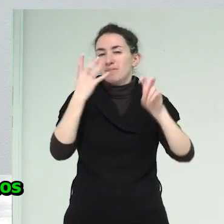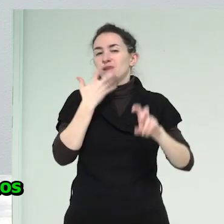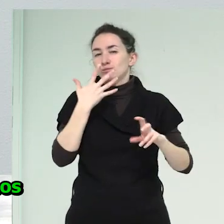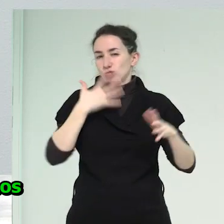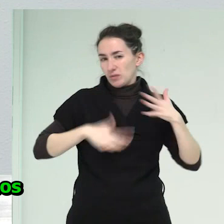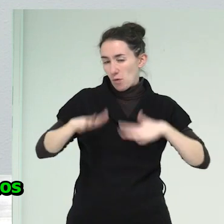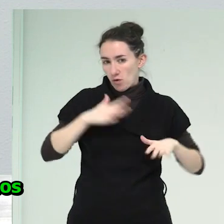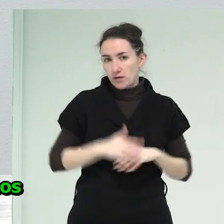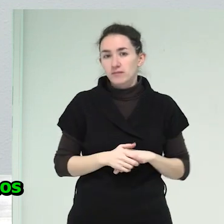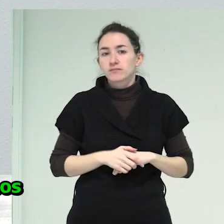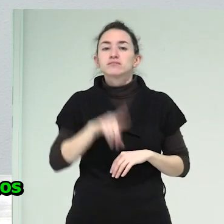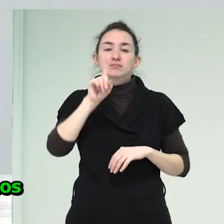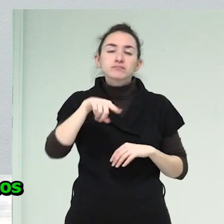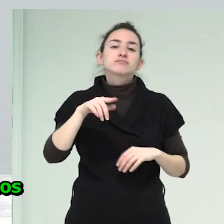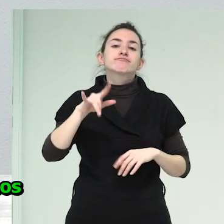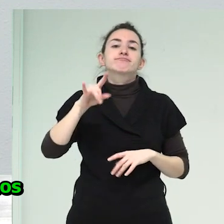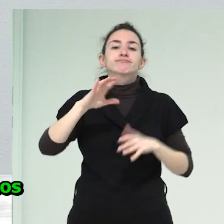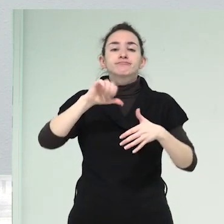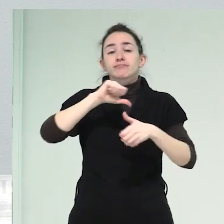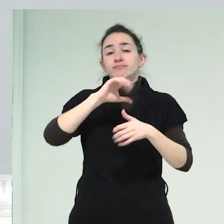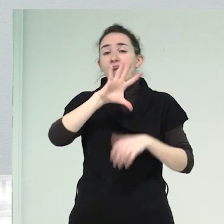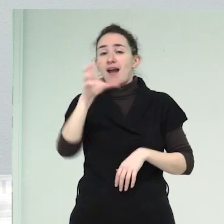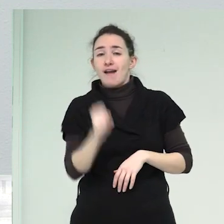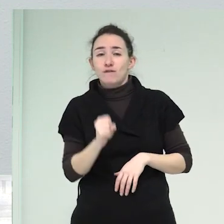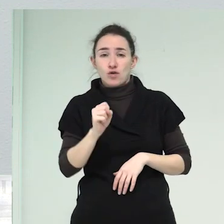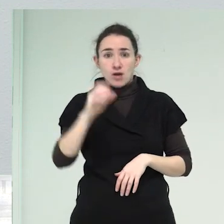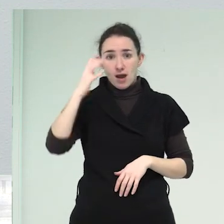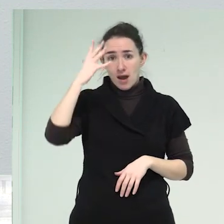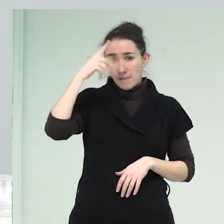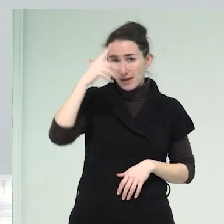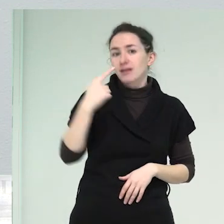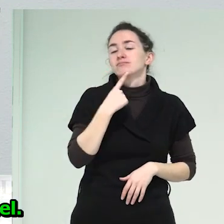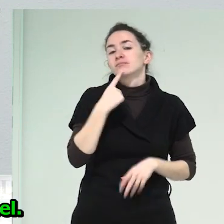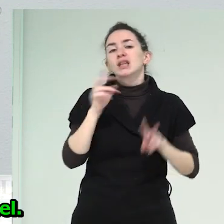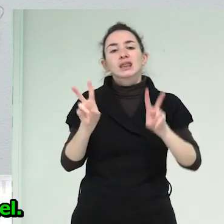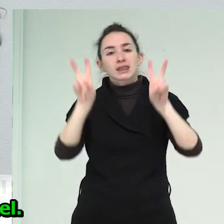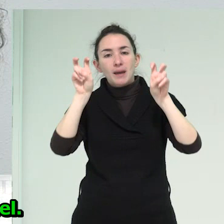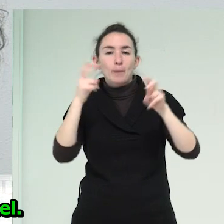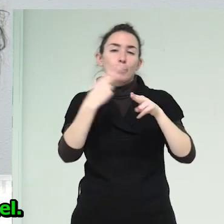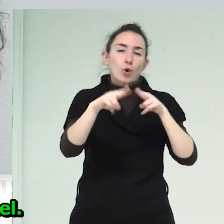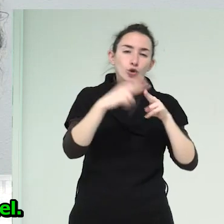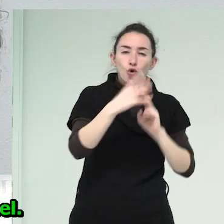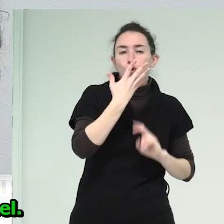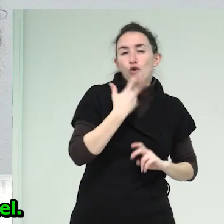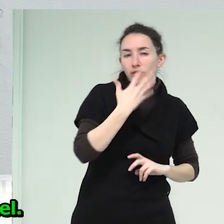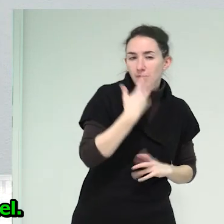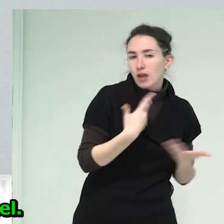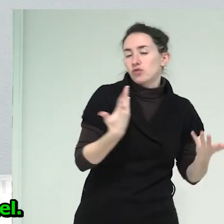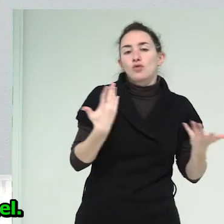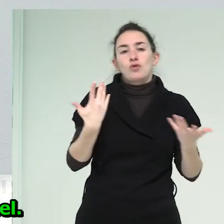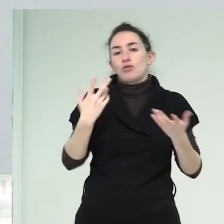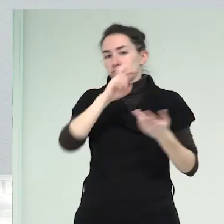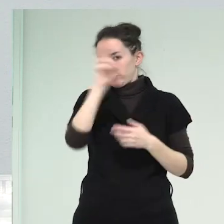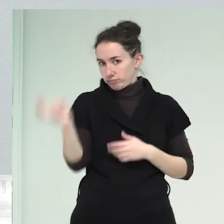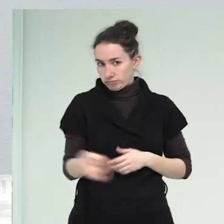También pensadores latinoamericanos como Enrique Dussel, que habla geopolítica del conocimiento, Walter Mignolo y el mismo